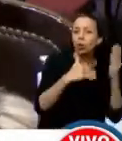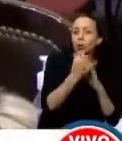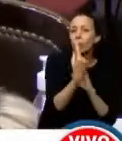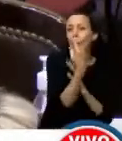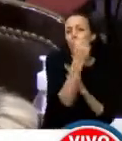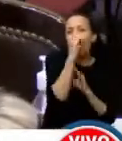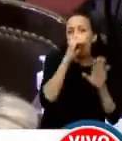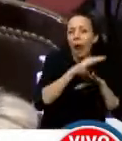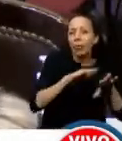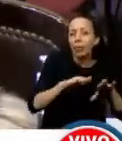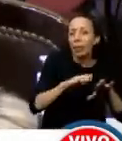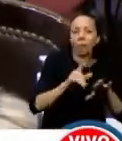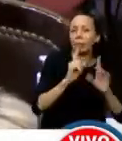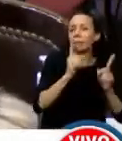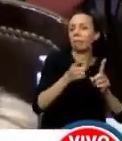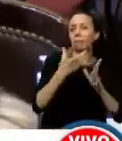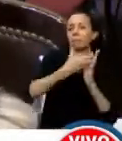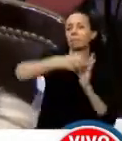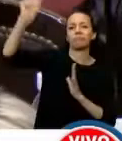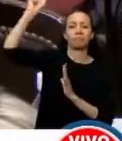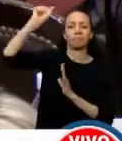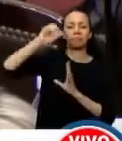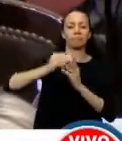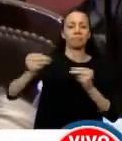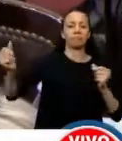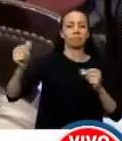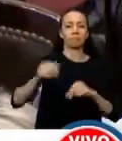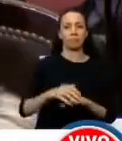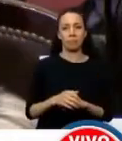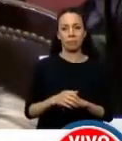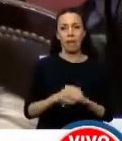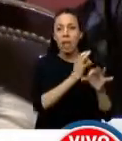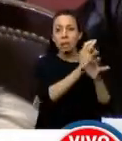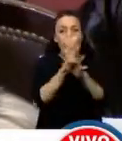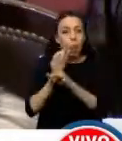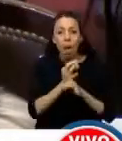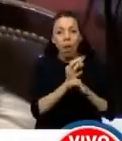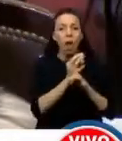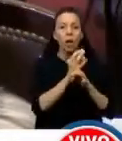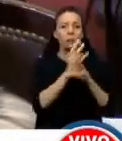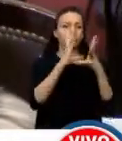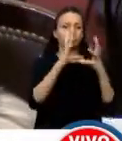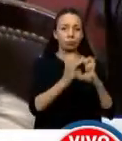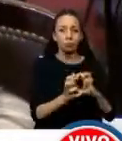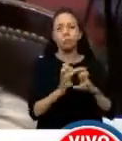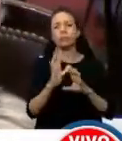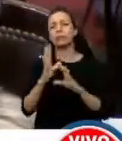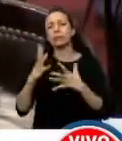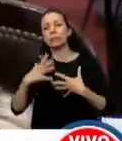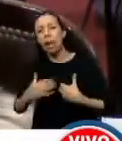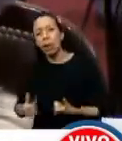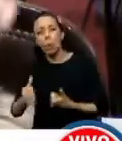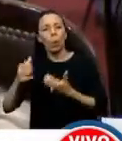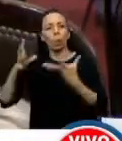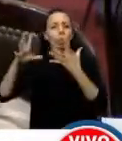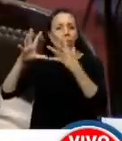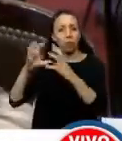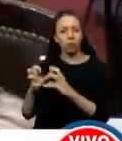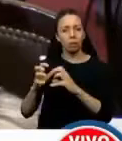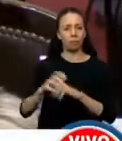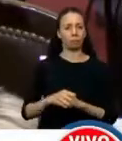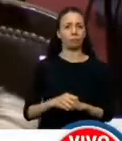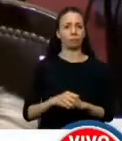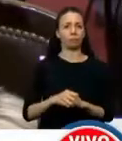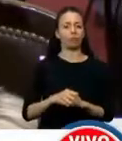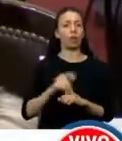desde el punto productivo, económico, como también resolver todos los problemas sociales que tenemos en la Argentina. Federico, la última pregunta de la audiencia.